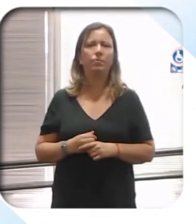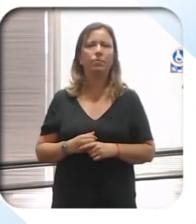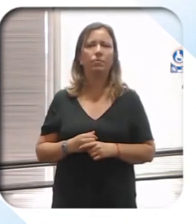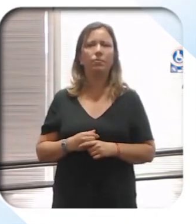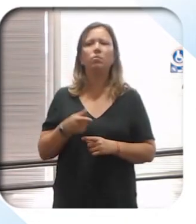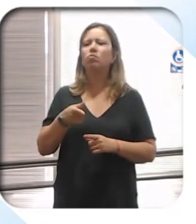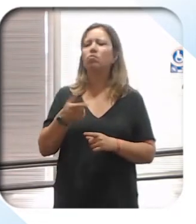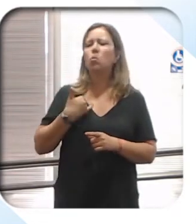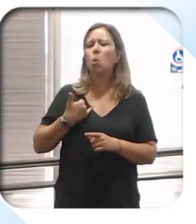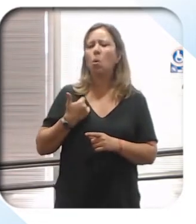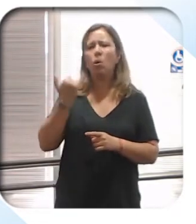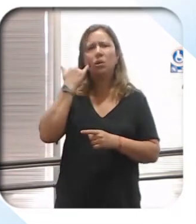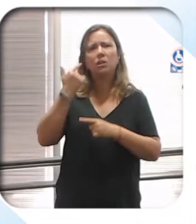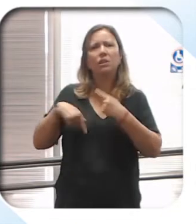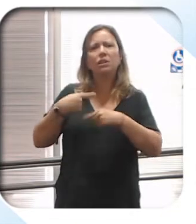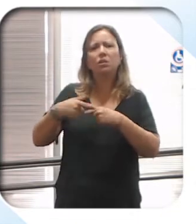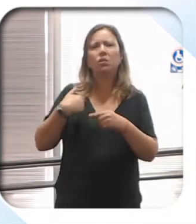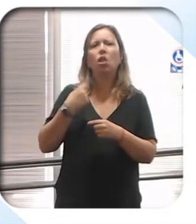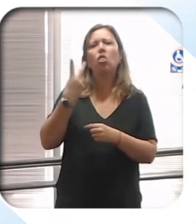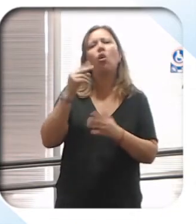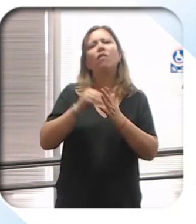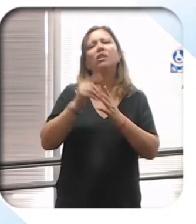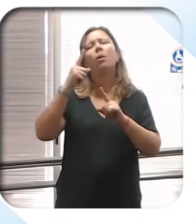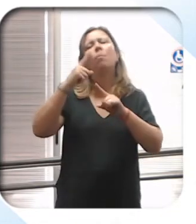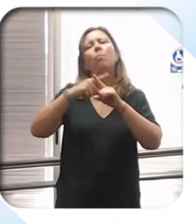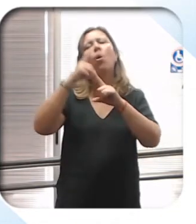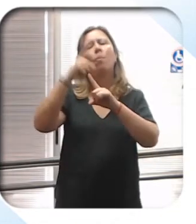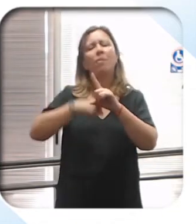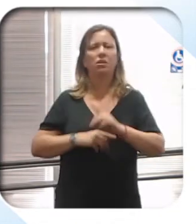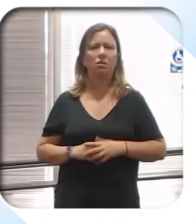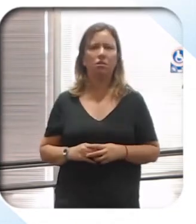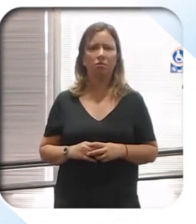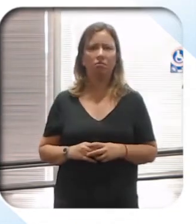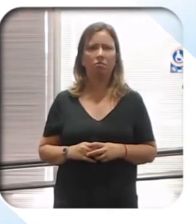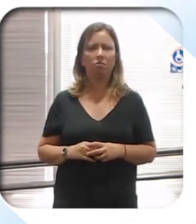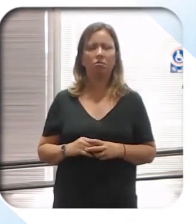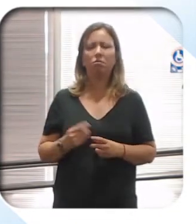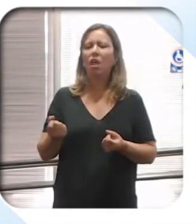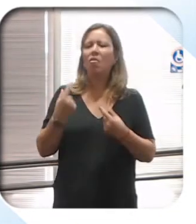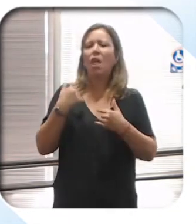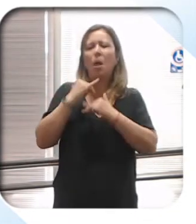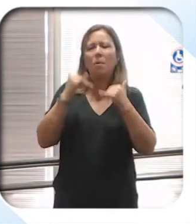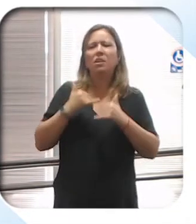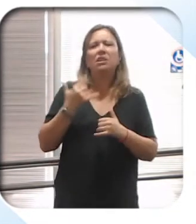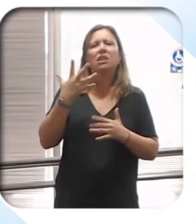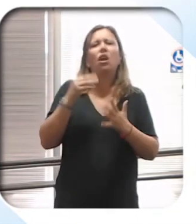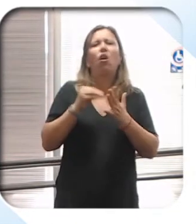de relaciones sexuales 2 veces por mes. Autoerotismo 5 veces por día.